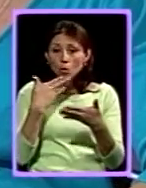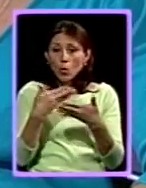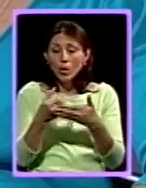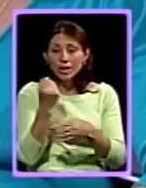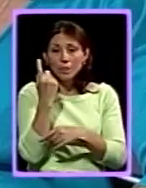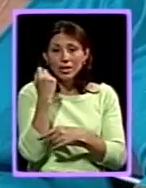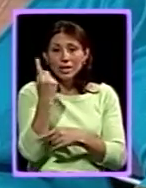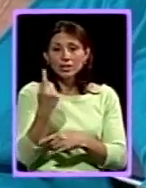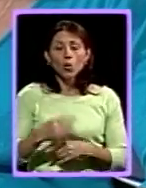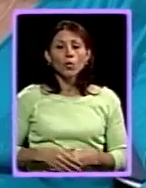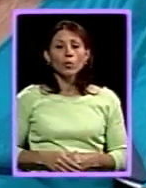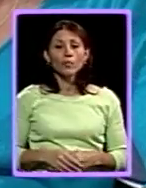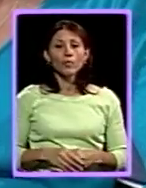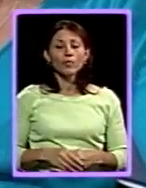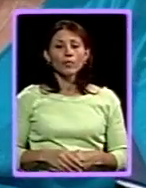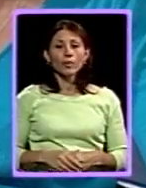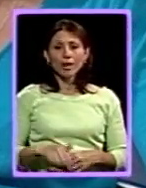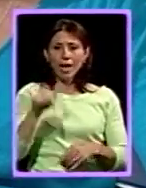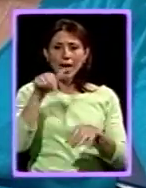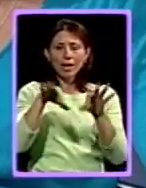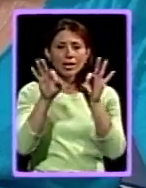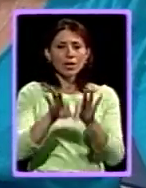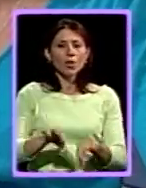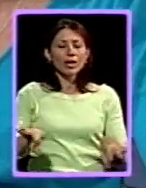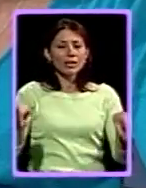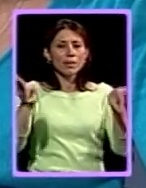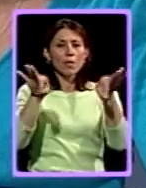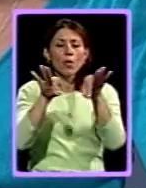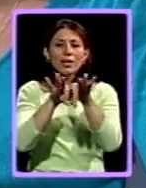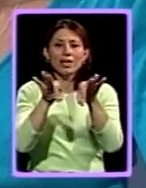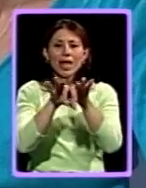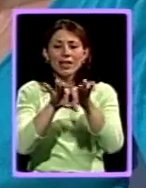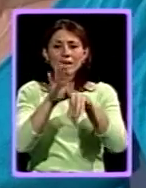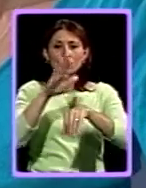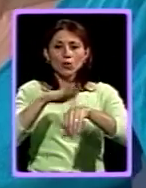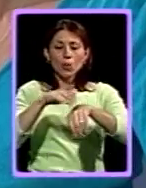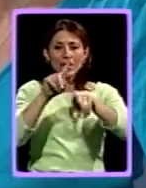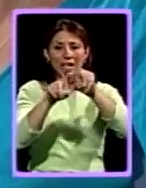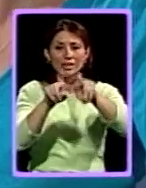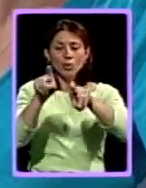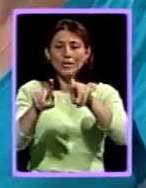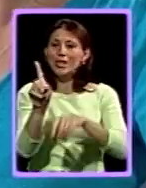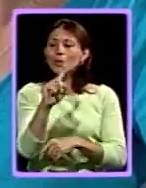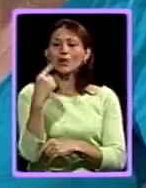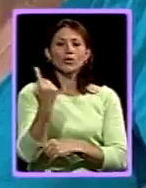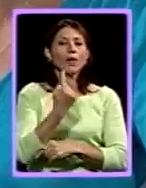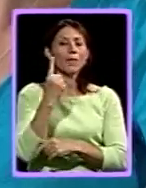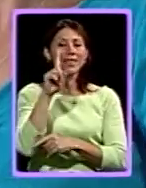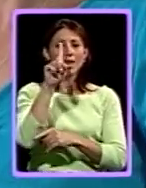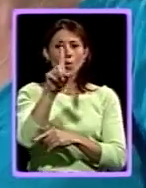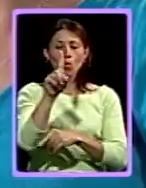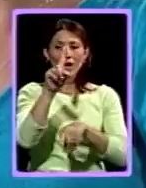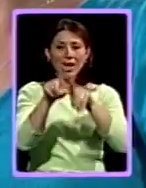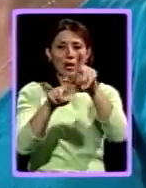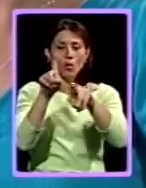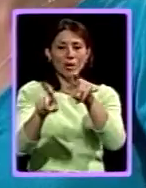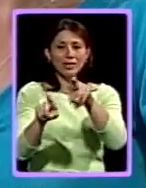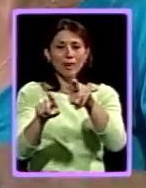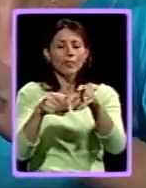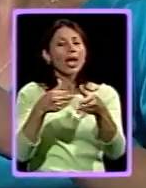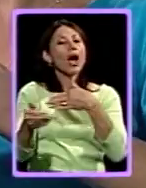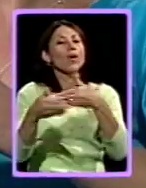una buena interpretación? Aquí lo que es importante, digamos, de las encuestas no es solo una sola encuesta, porque incluso la encuesta mejor hecha, mejor